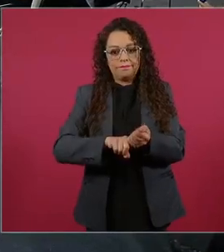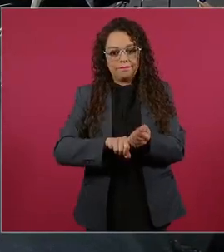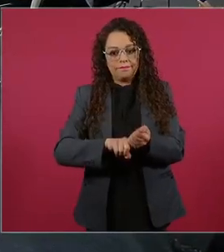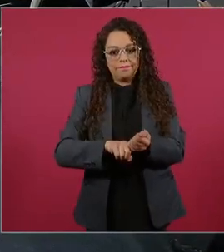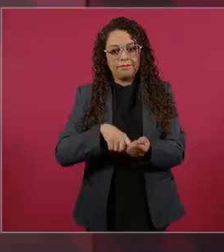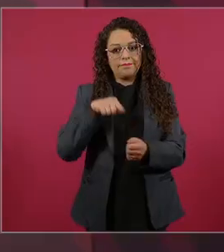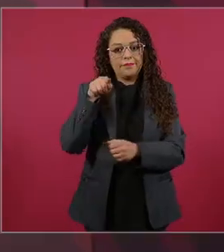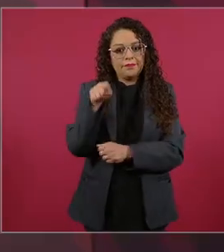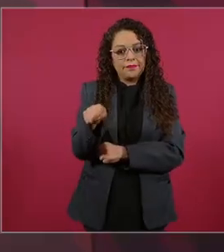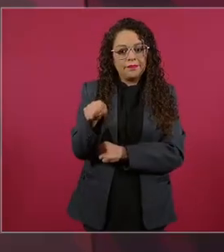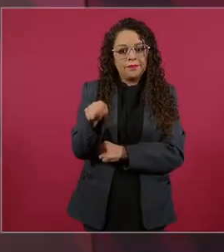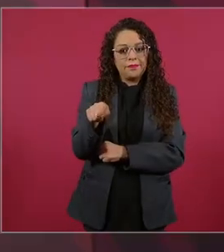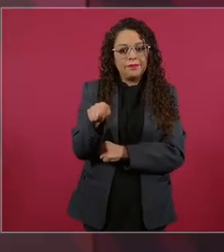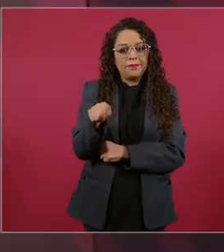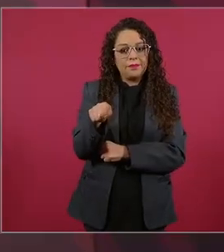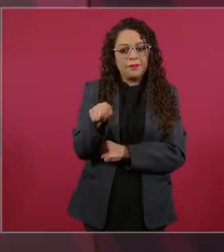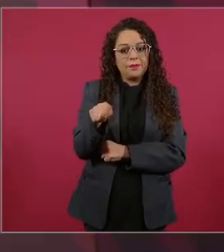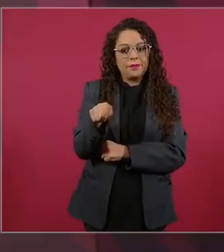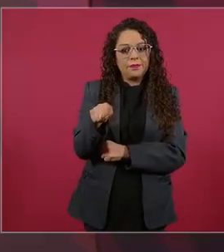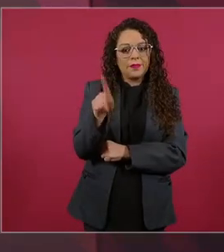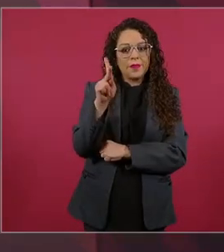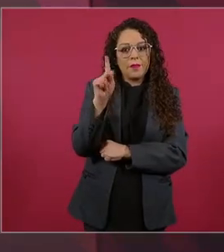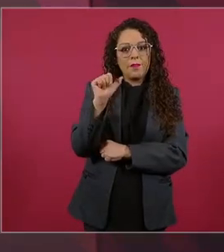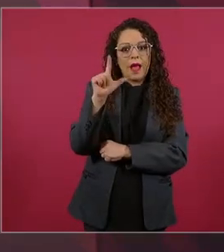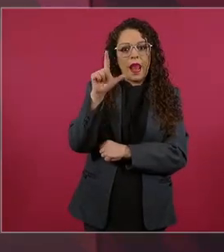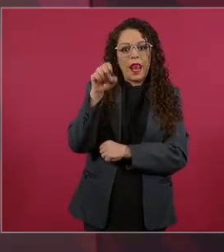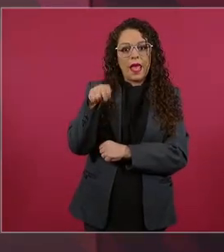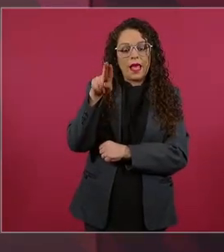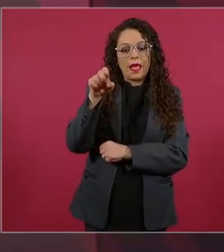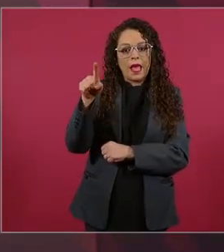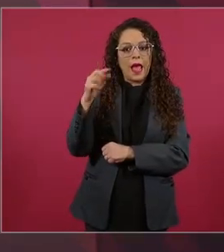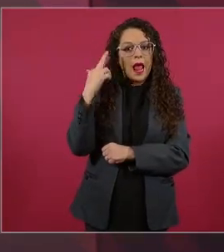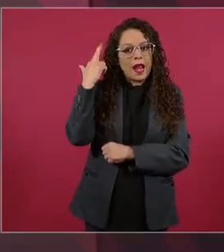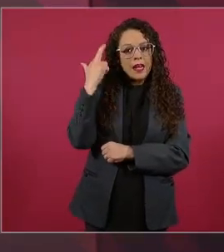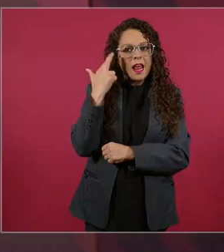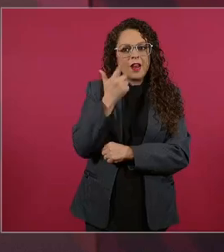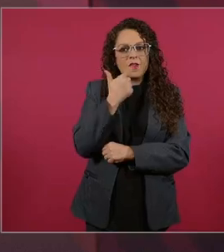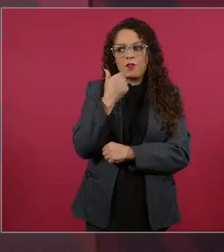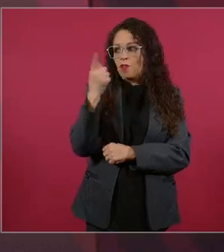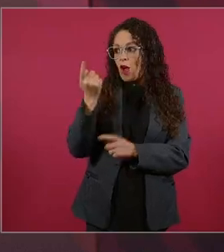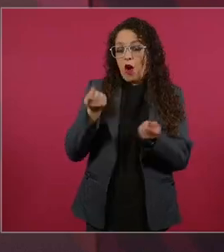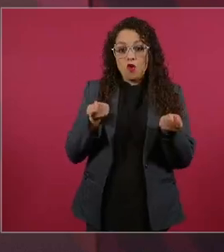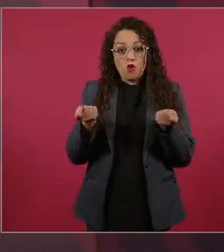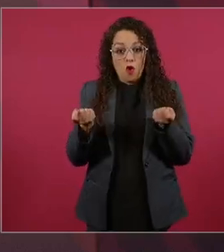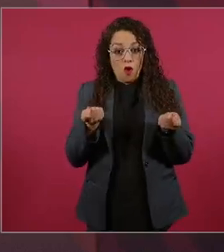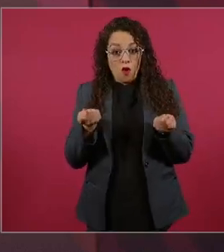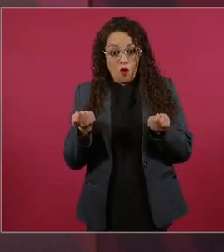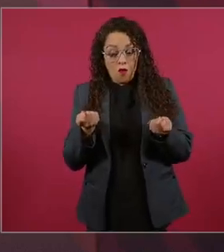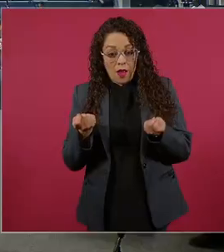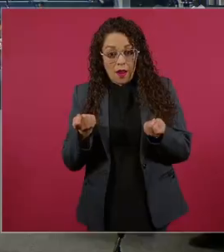gobernó en Palenque, esto